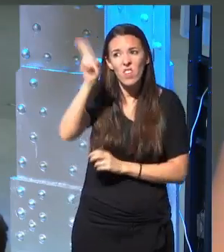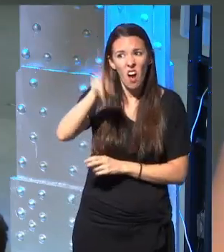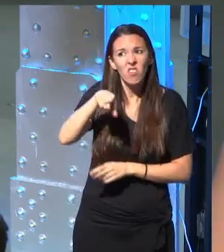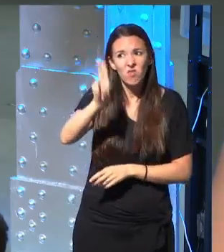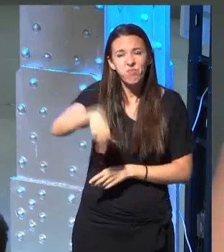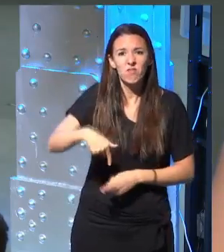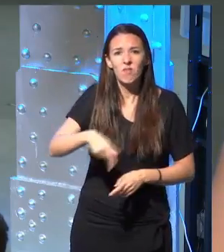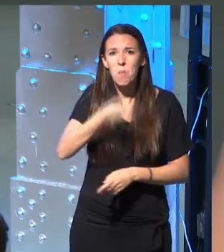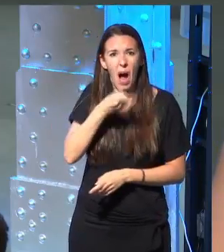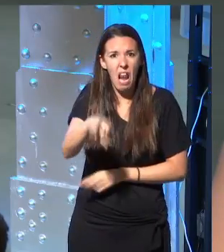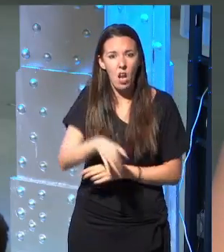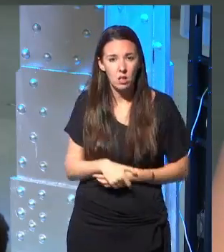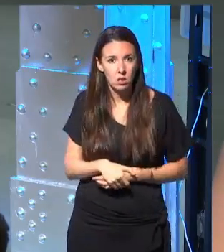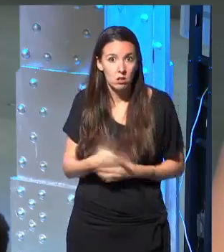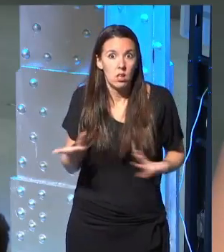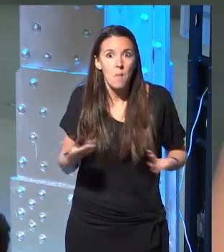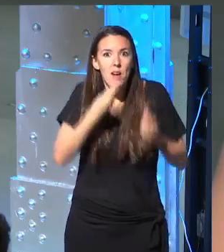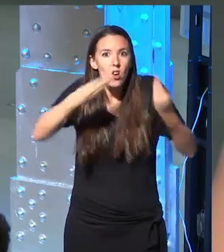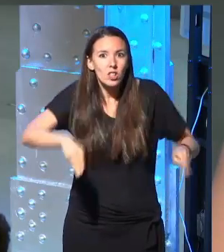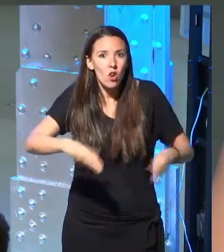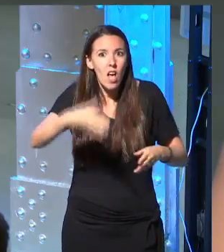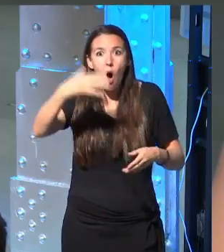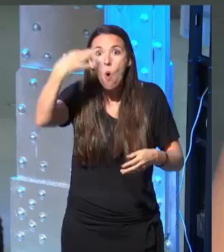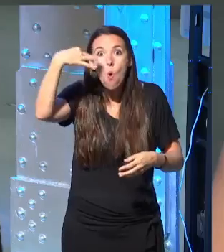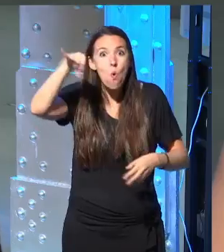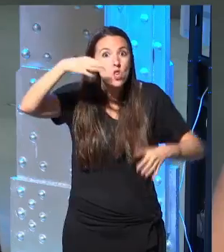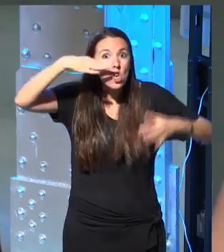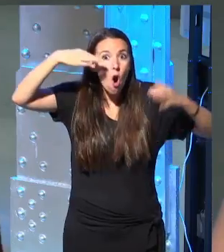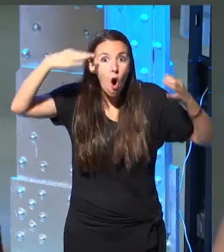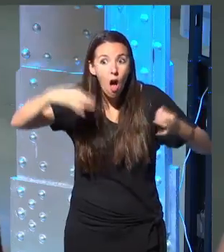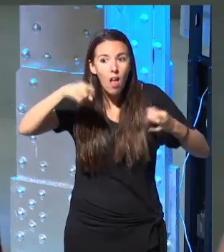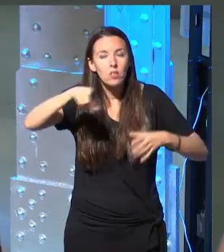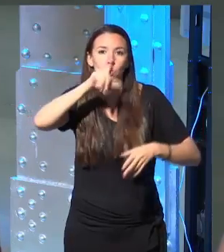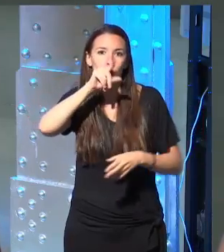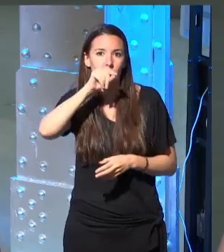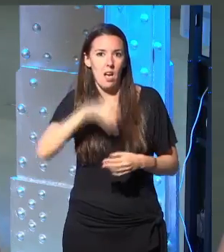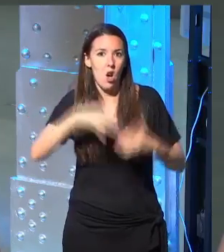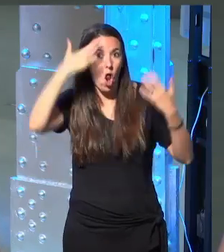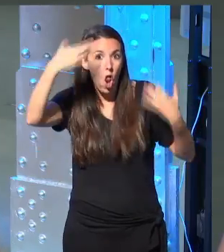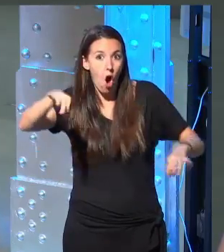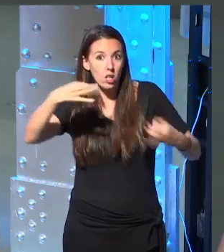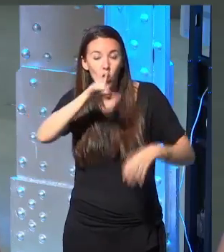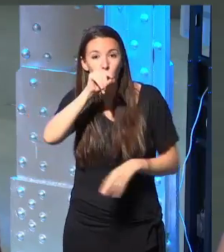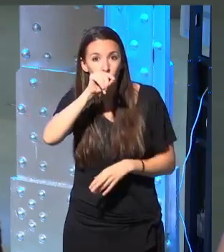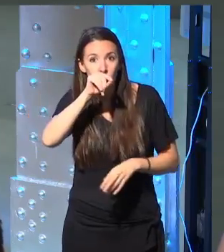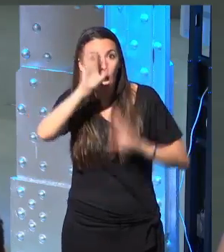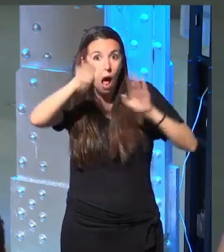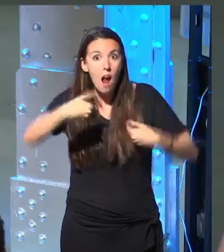pero claro, esta historia solo tiene sentido en Twitter. Y nunca había ocurrido que una historia creada en Twitter para Twitter tuviera